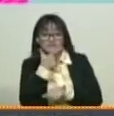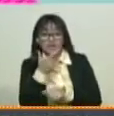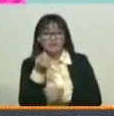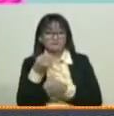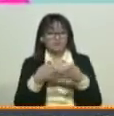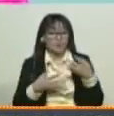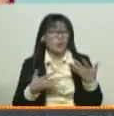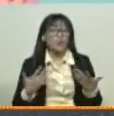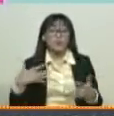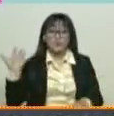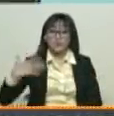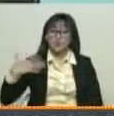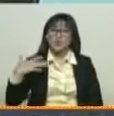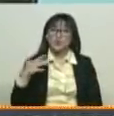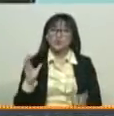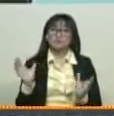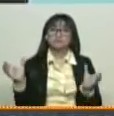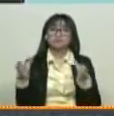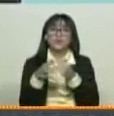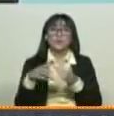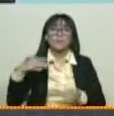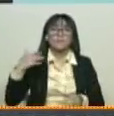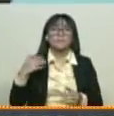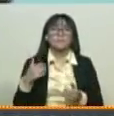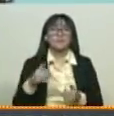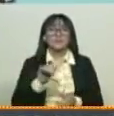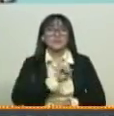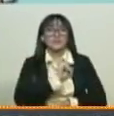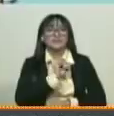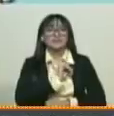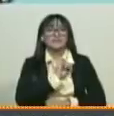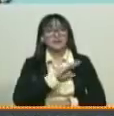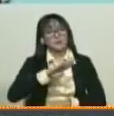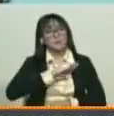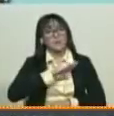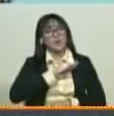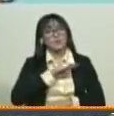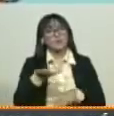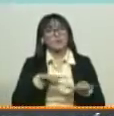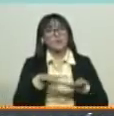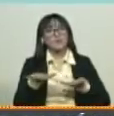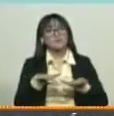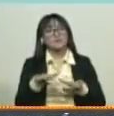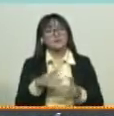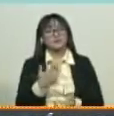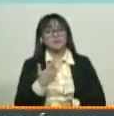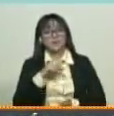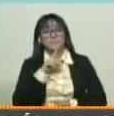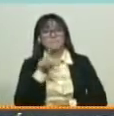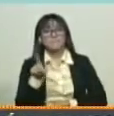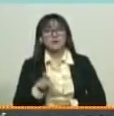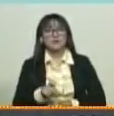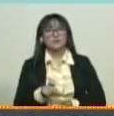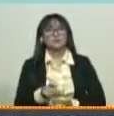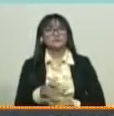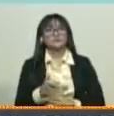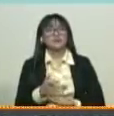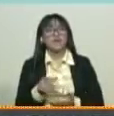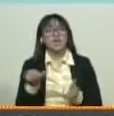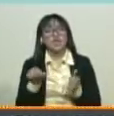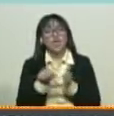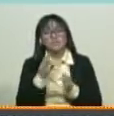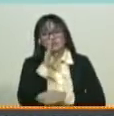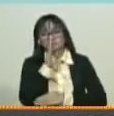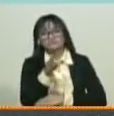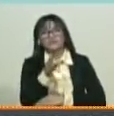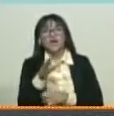toda una configuración que da una identidad también propia al movimiento. Cuando tú nos preguntas hacia dónde nos